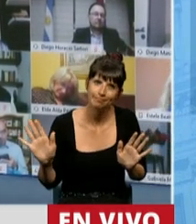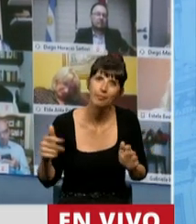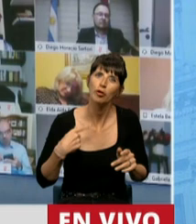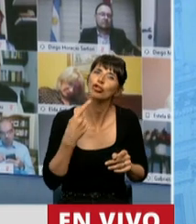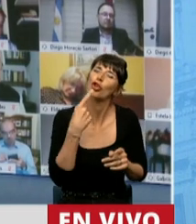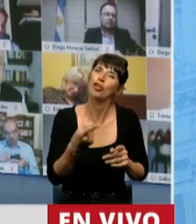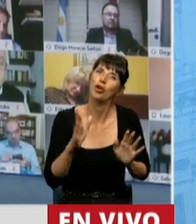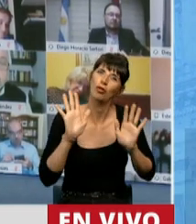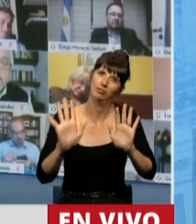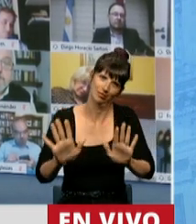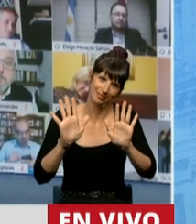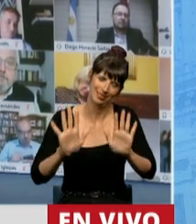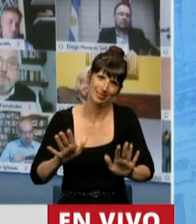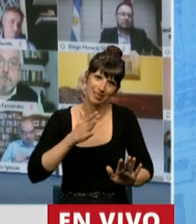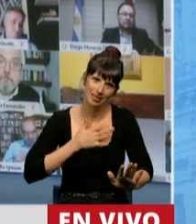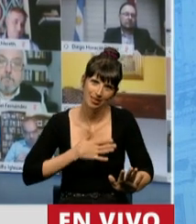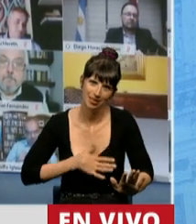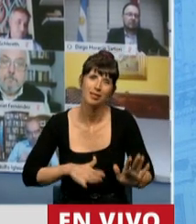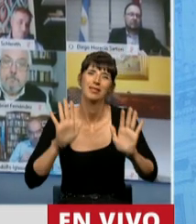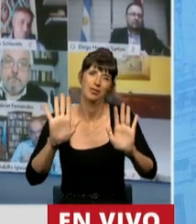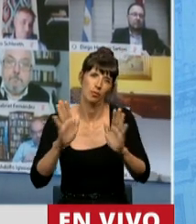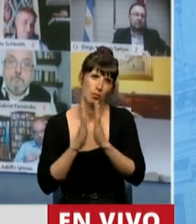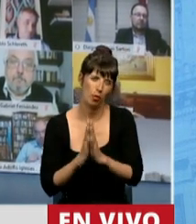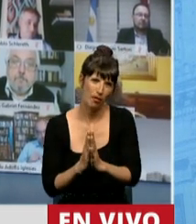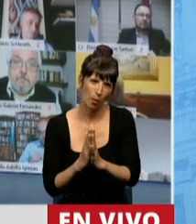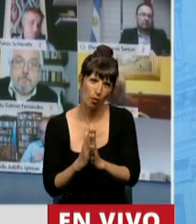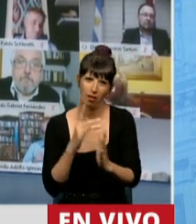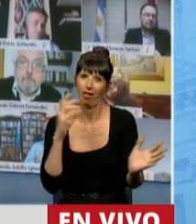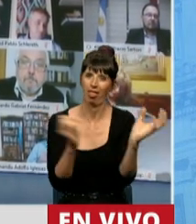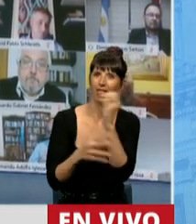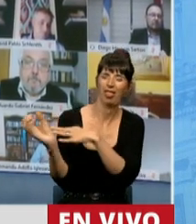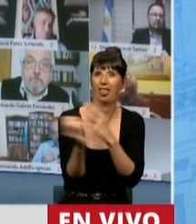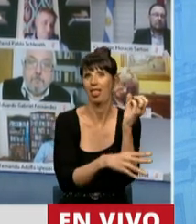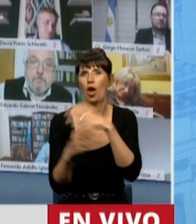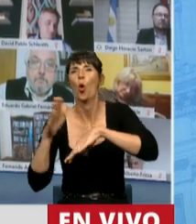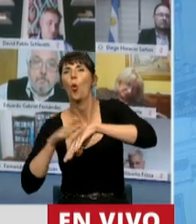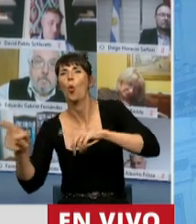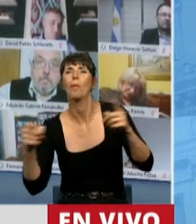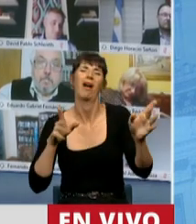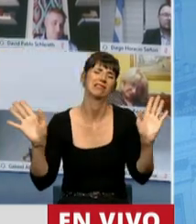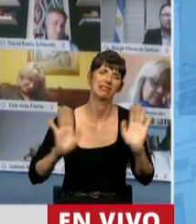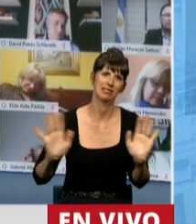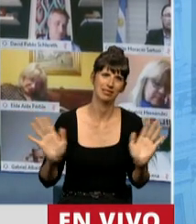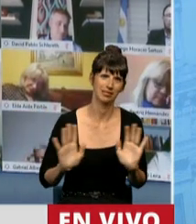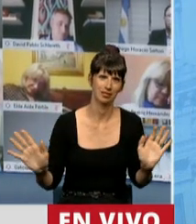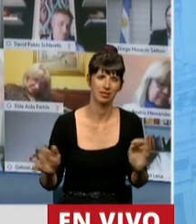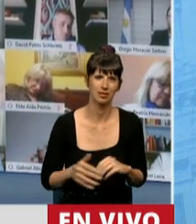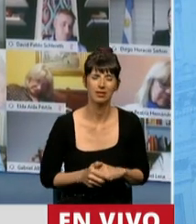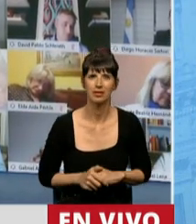diría paremos un poco con tirarnos por por por por las las culpas por la cabeza